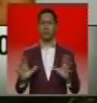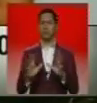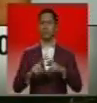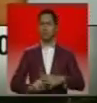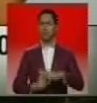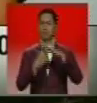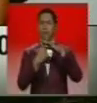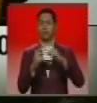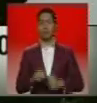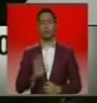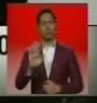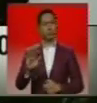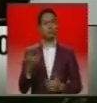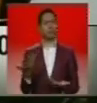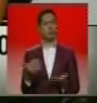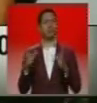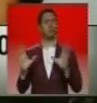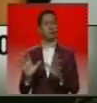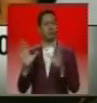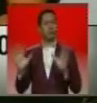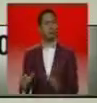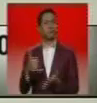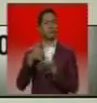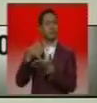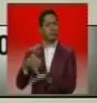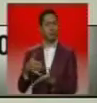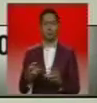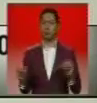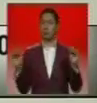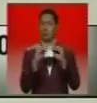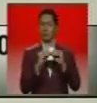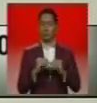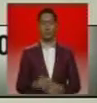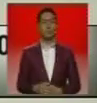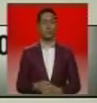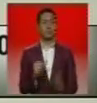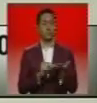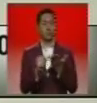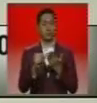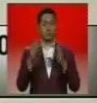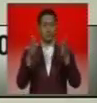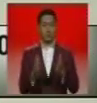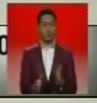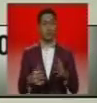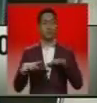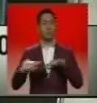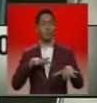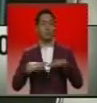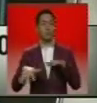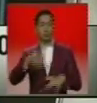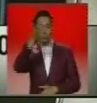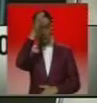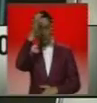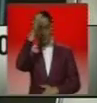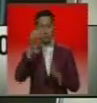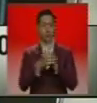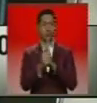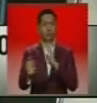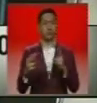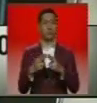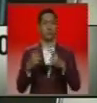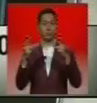recibió nuevos incentivos para continuar su desarrollo académico. El ministro coordinador de conocimiento y talento humano, Andrés